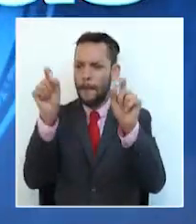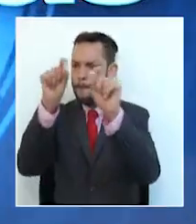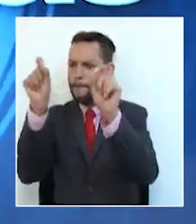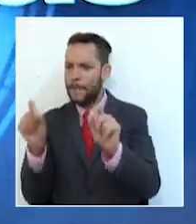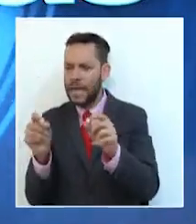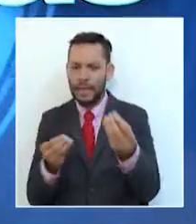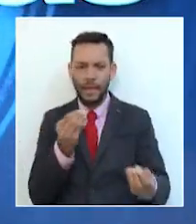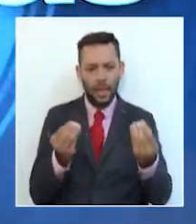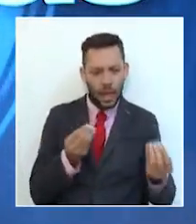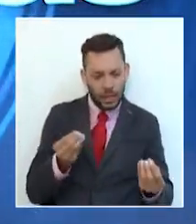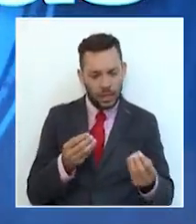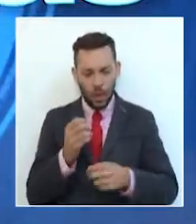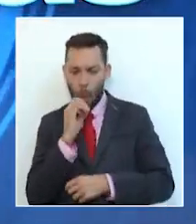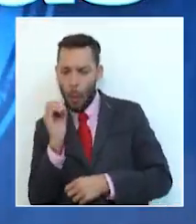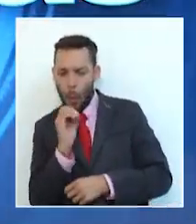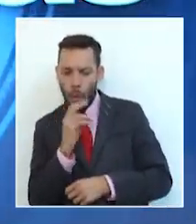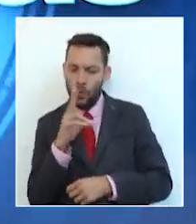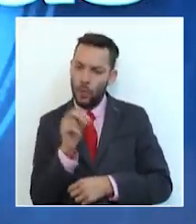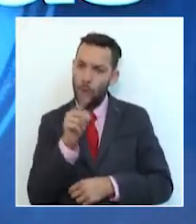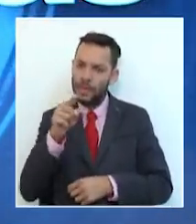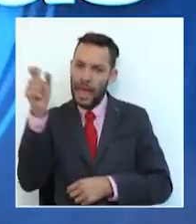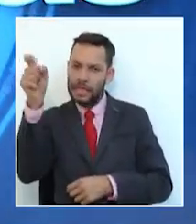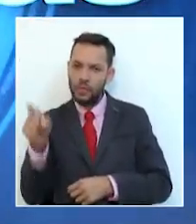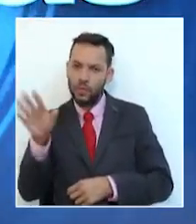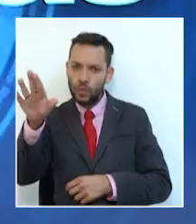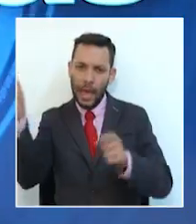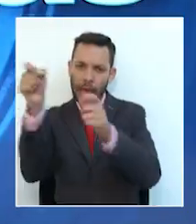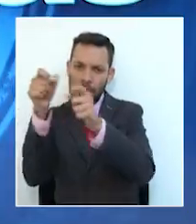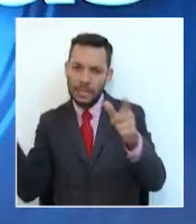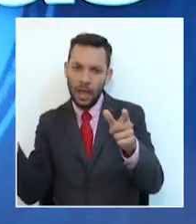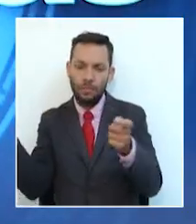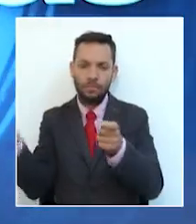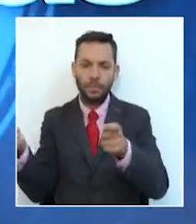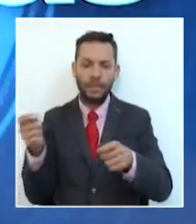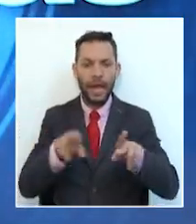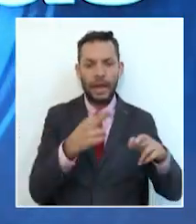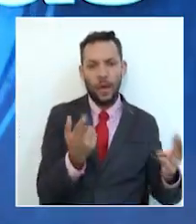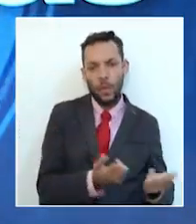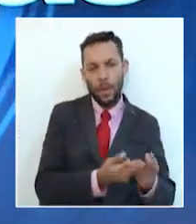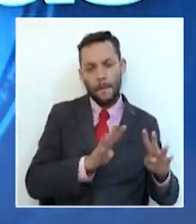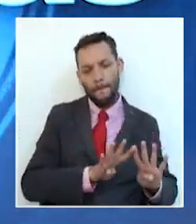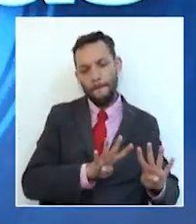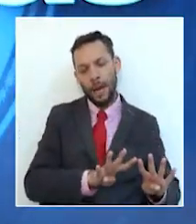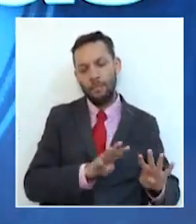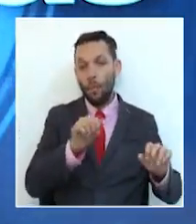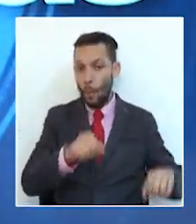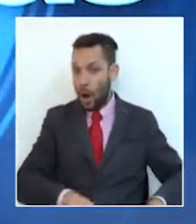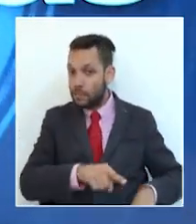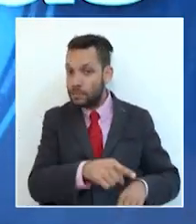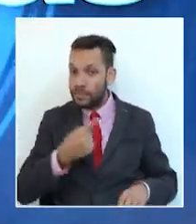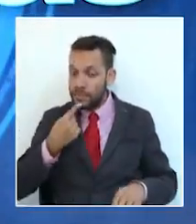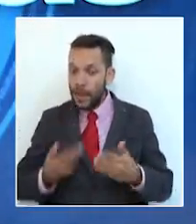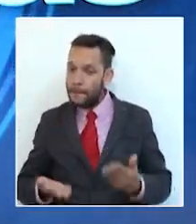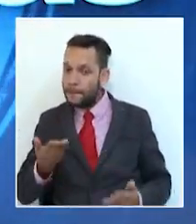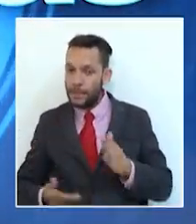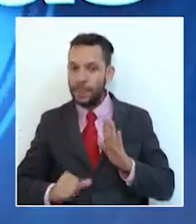o no y cómo el gobierno debe actuar respecto al derecho que tienen los colombianos de reunirse y manifestarse públicamente. Esto avalado